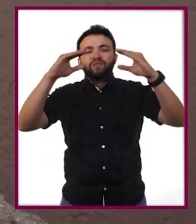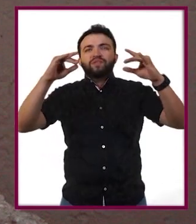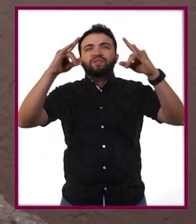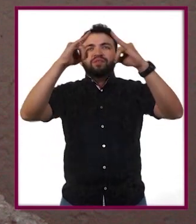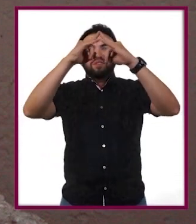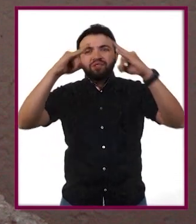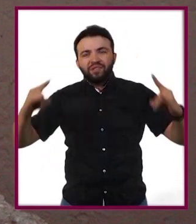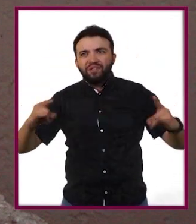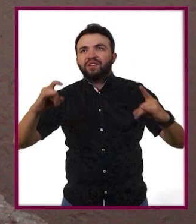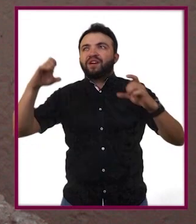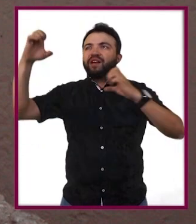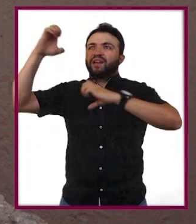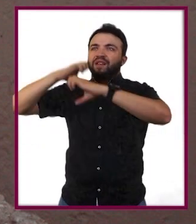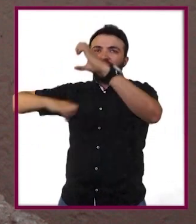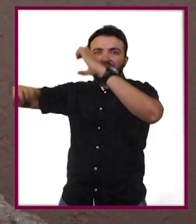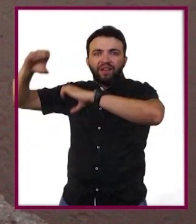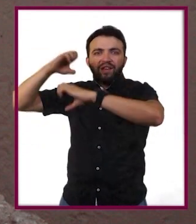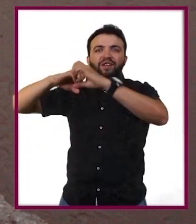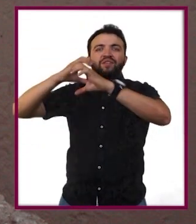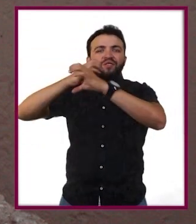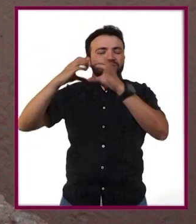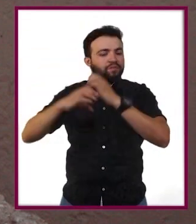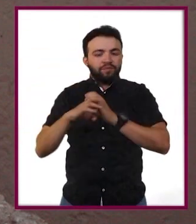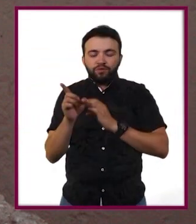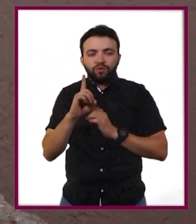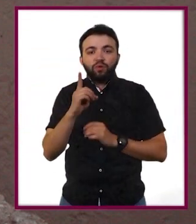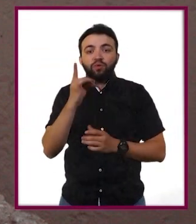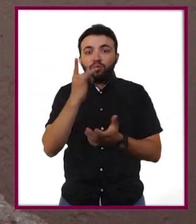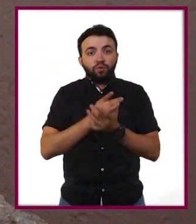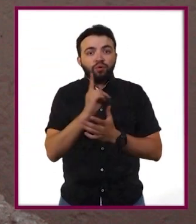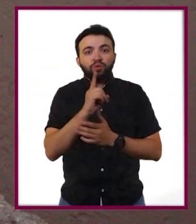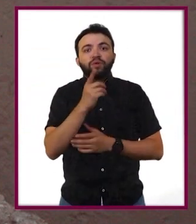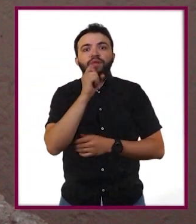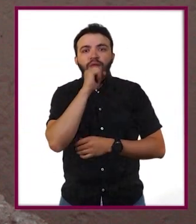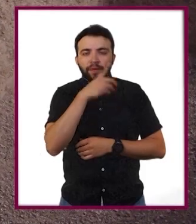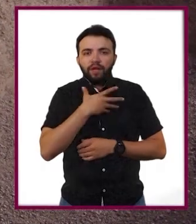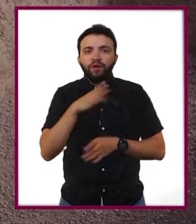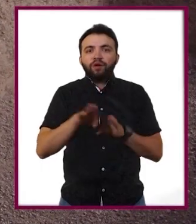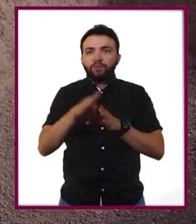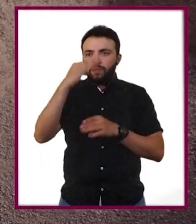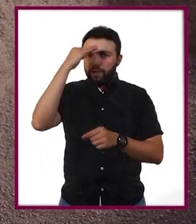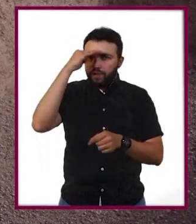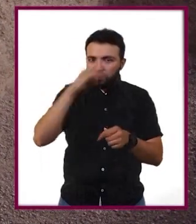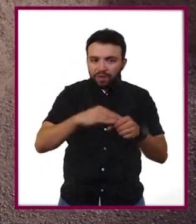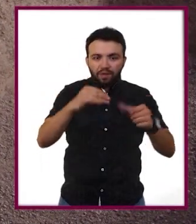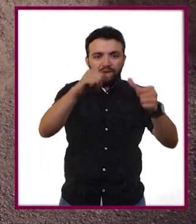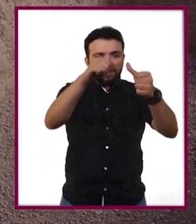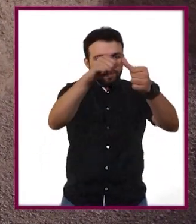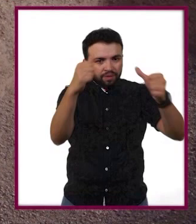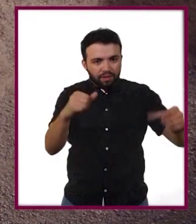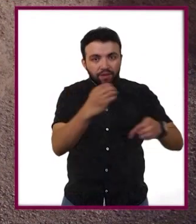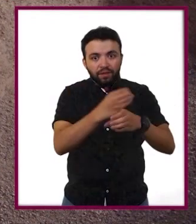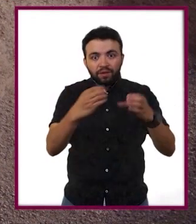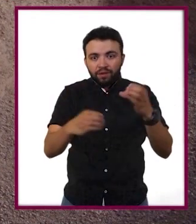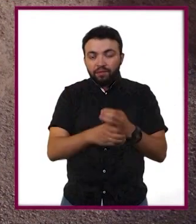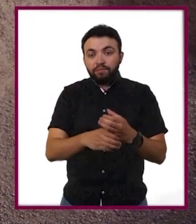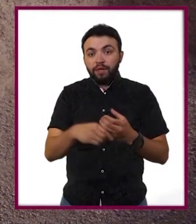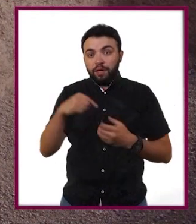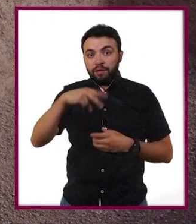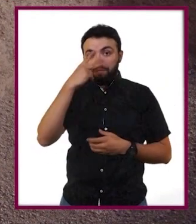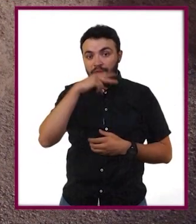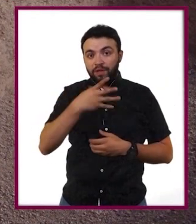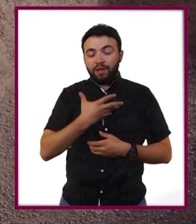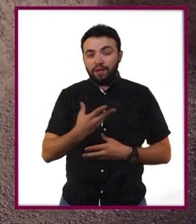orales, rituales, actos festivos, conocimientos y artesanías. ¡Wow! En México tenemos una gran riqueza